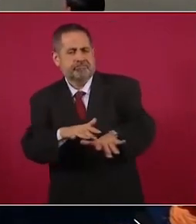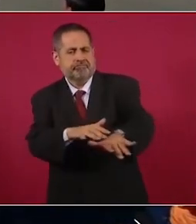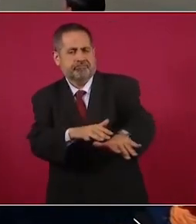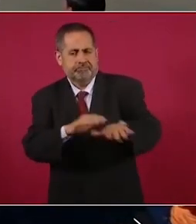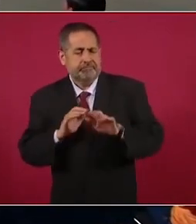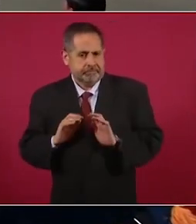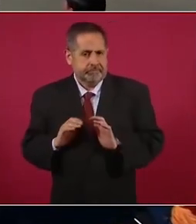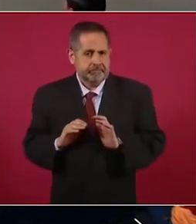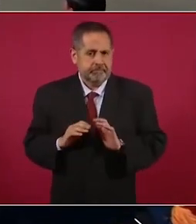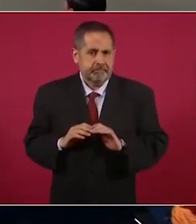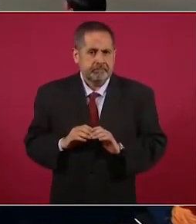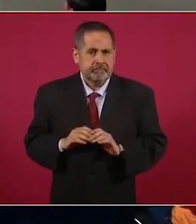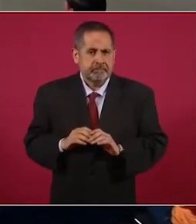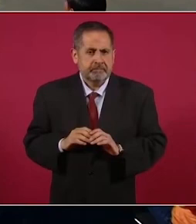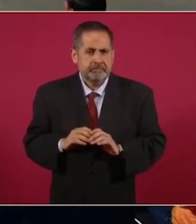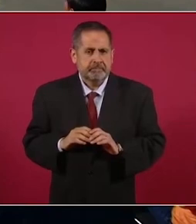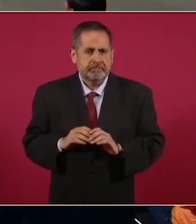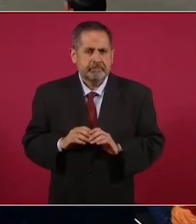pues